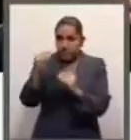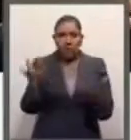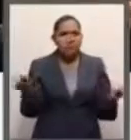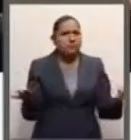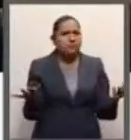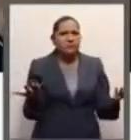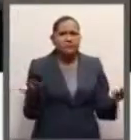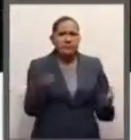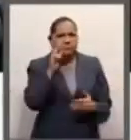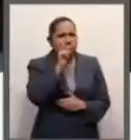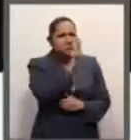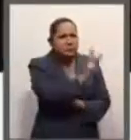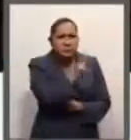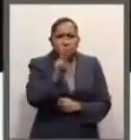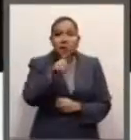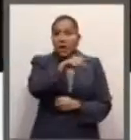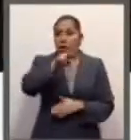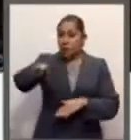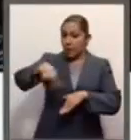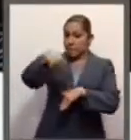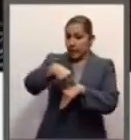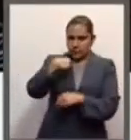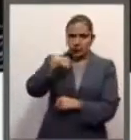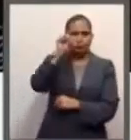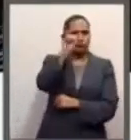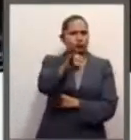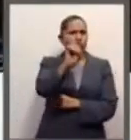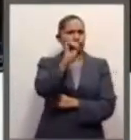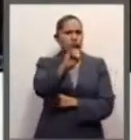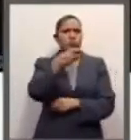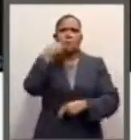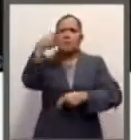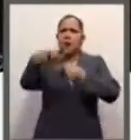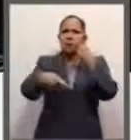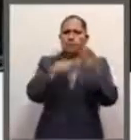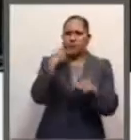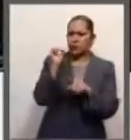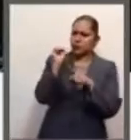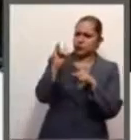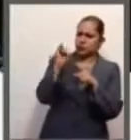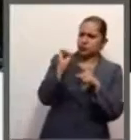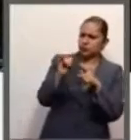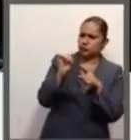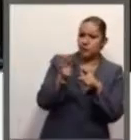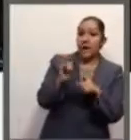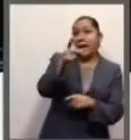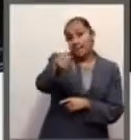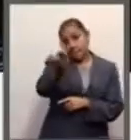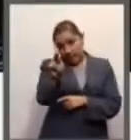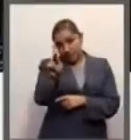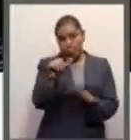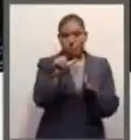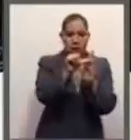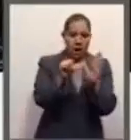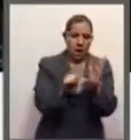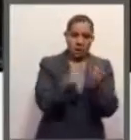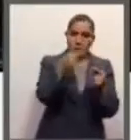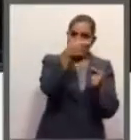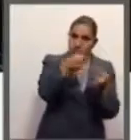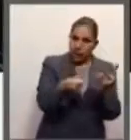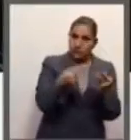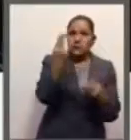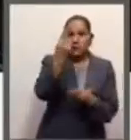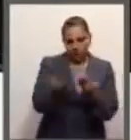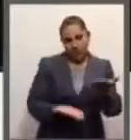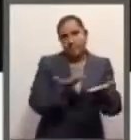a tribuna, diciendo que están de acuerdo con la ley, pero reservan todos y cada uno de los artículos para votarlos